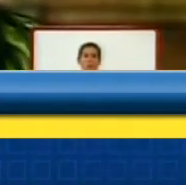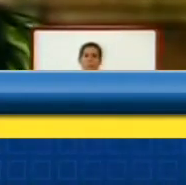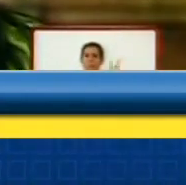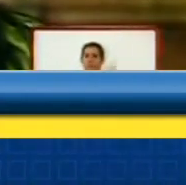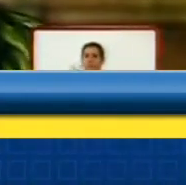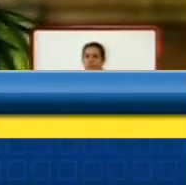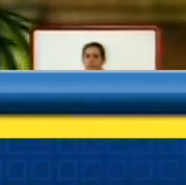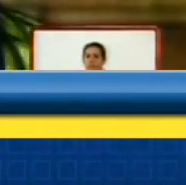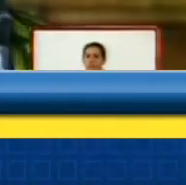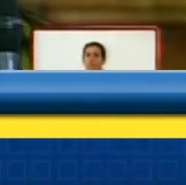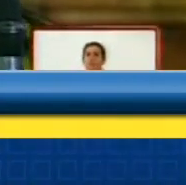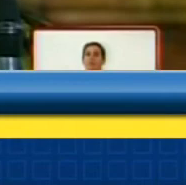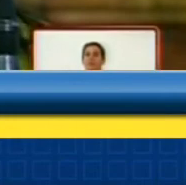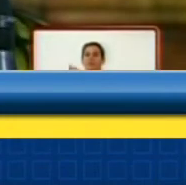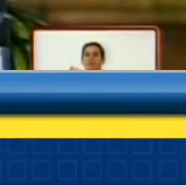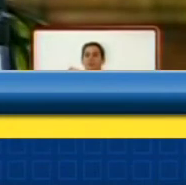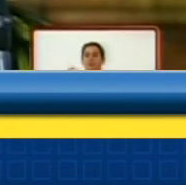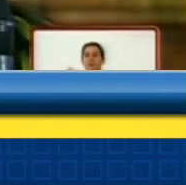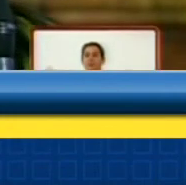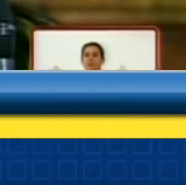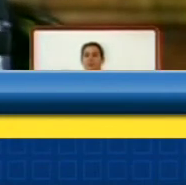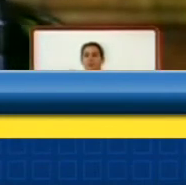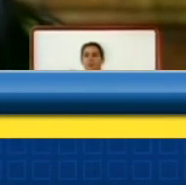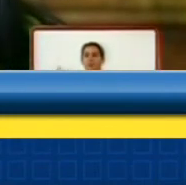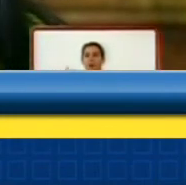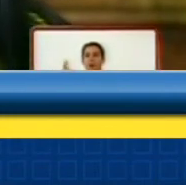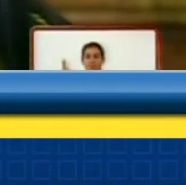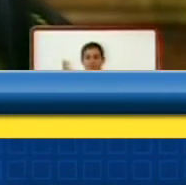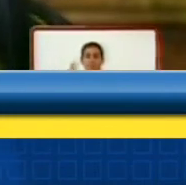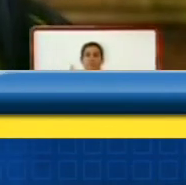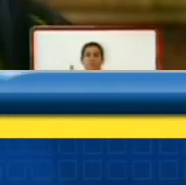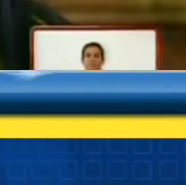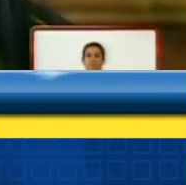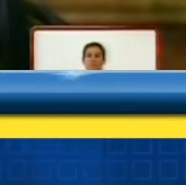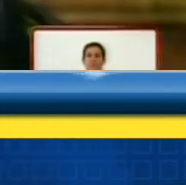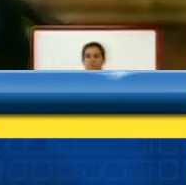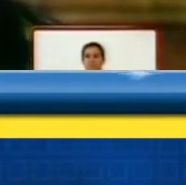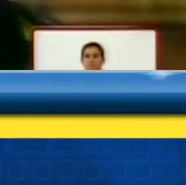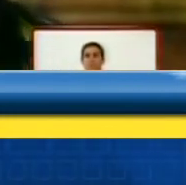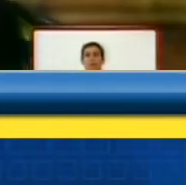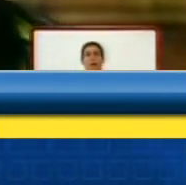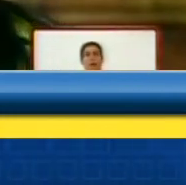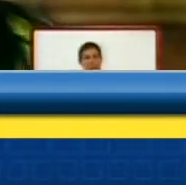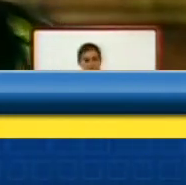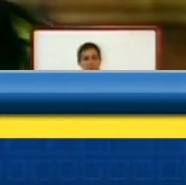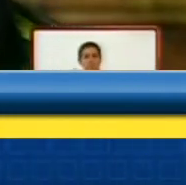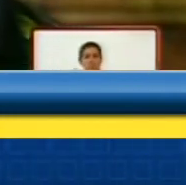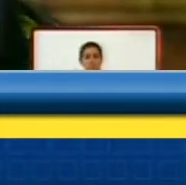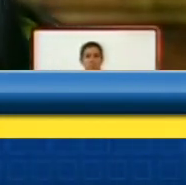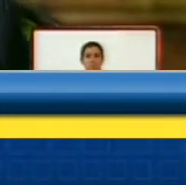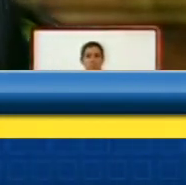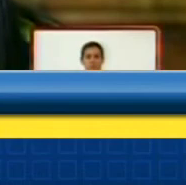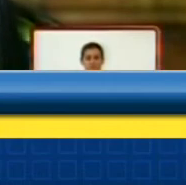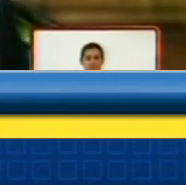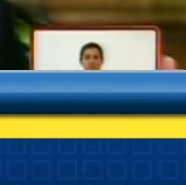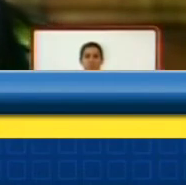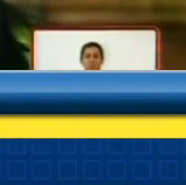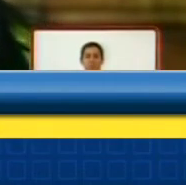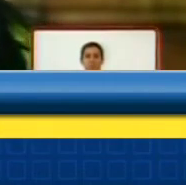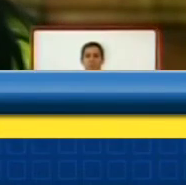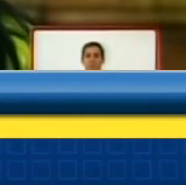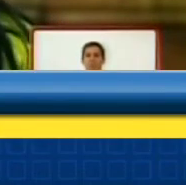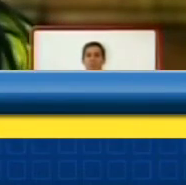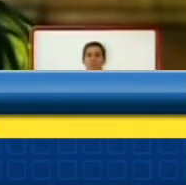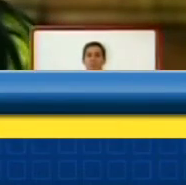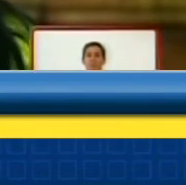la televisión por suscripción, por las operadoras de cable. Hay opciones donde obviamente si